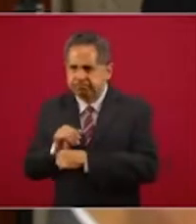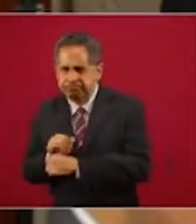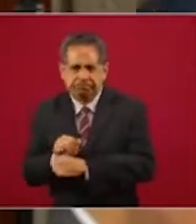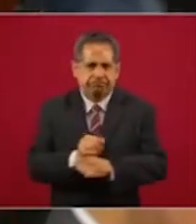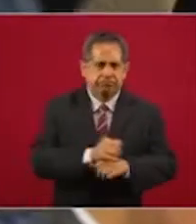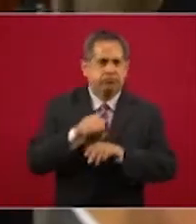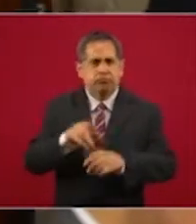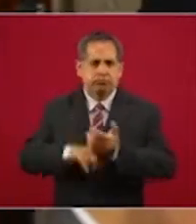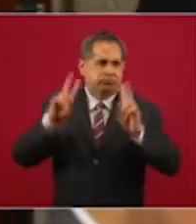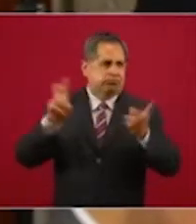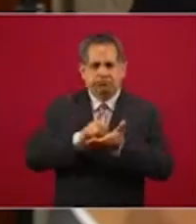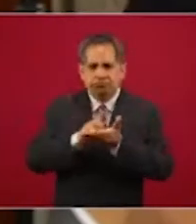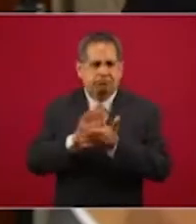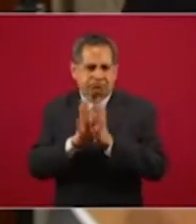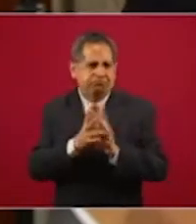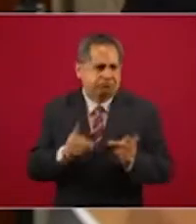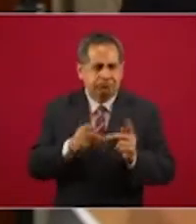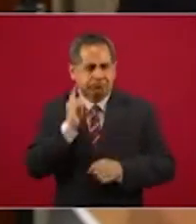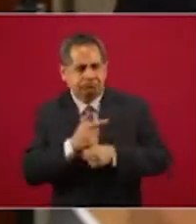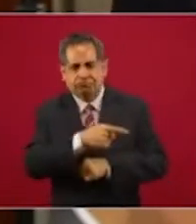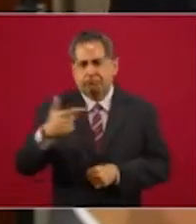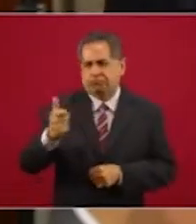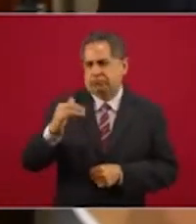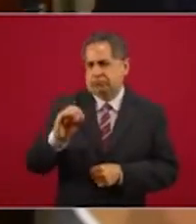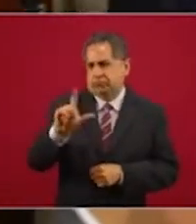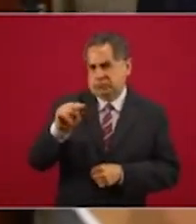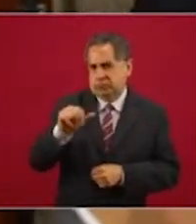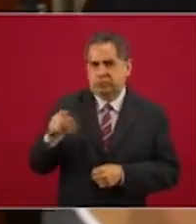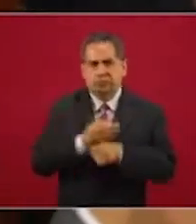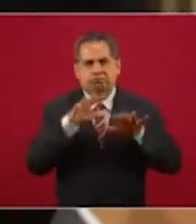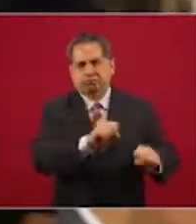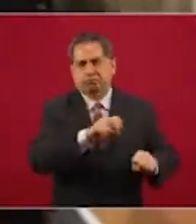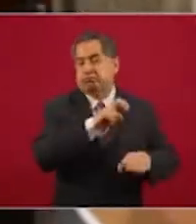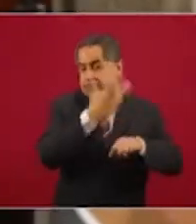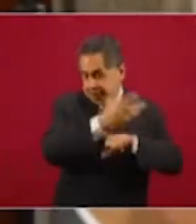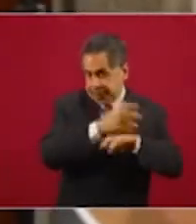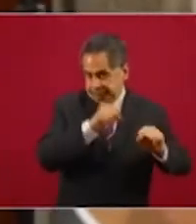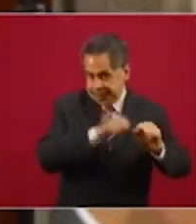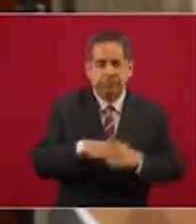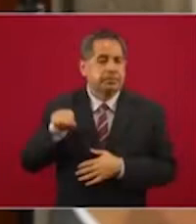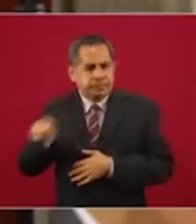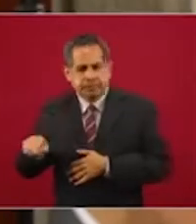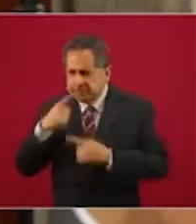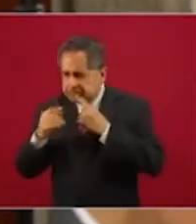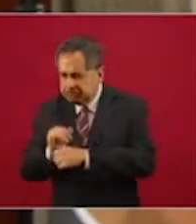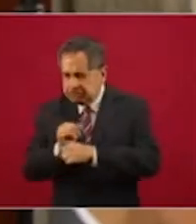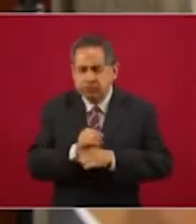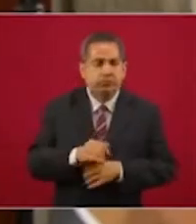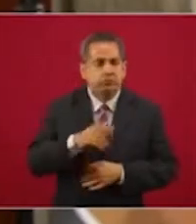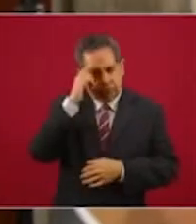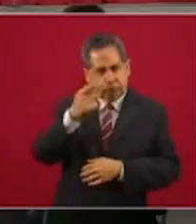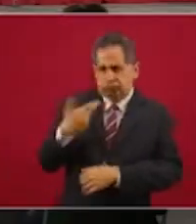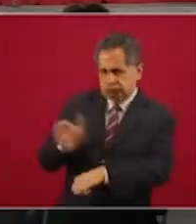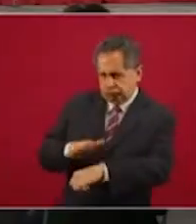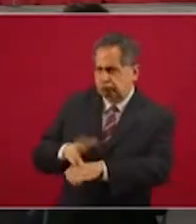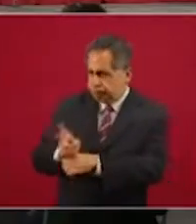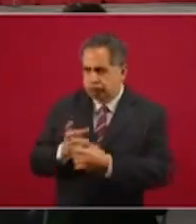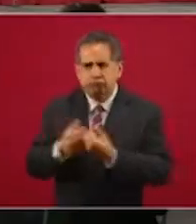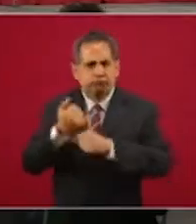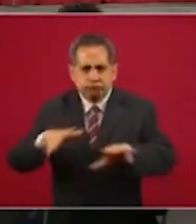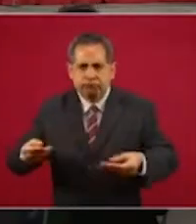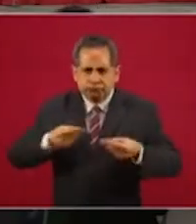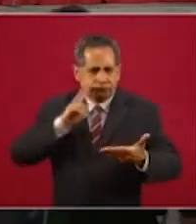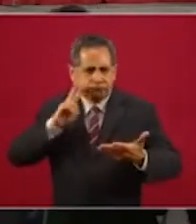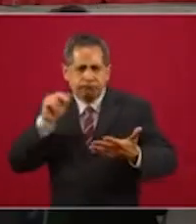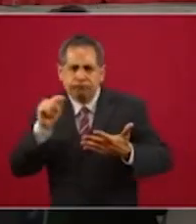con respecto a temas de narcotráfico particularmente en asia luna que se encuentra realmente detenido estos niños y ella en respuesta a la invitación que usted le hizo para colaborar con información